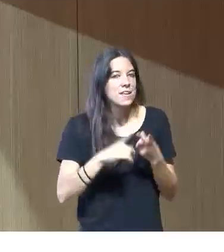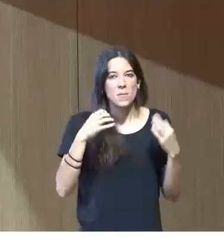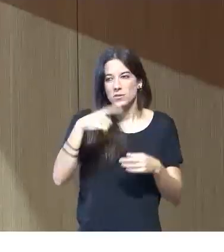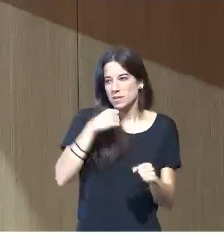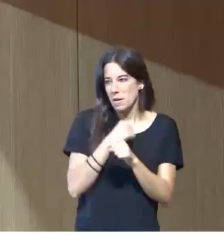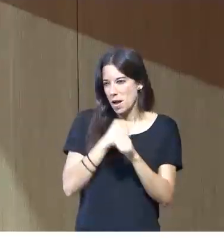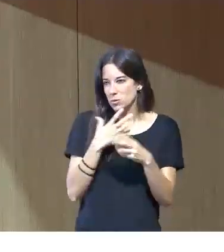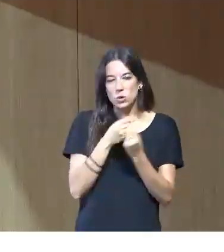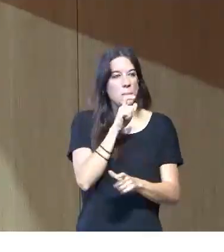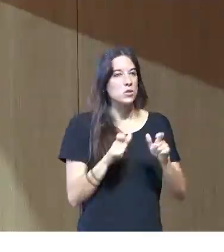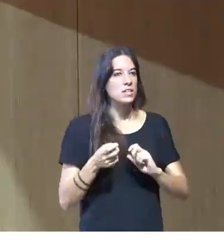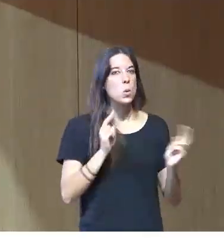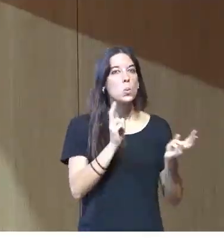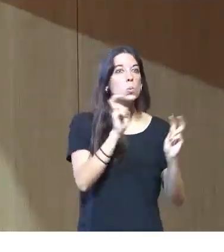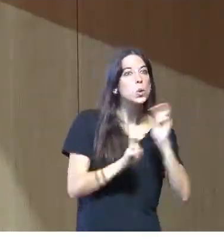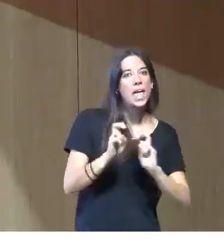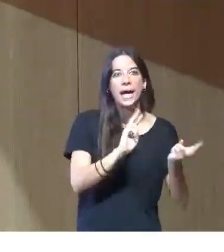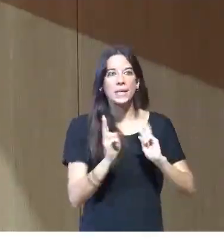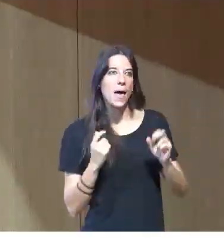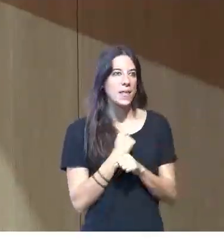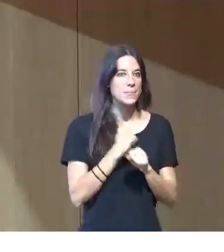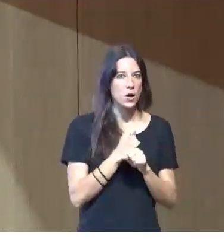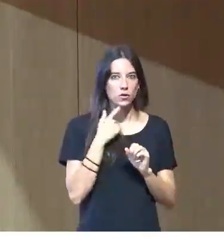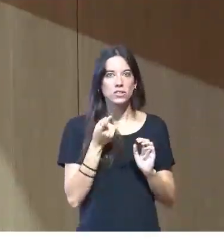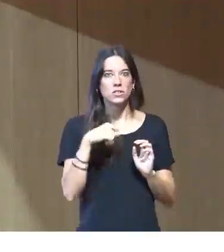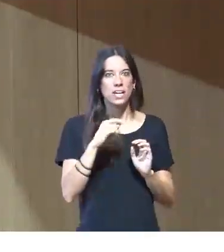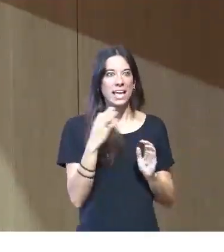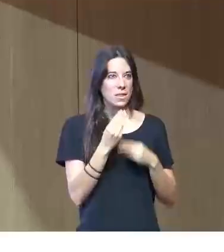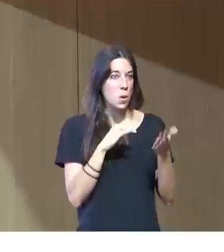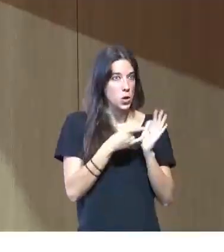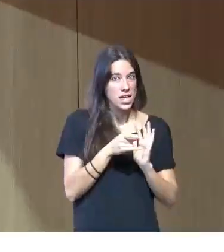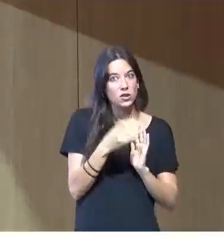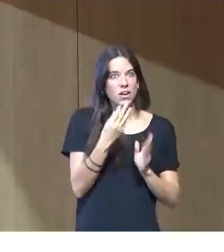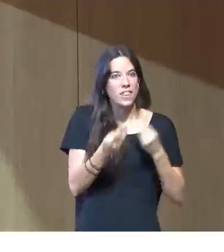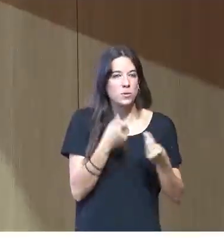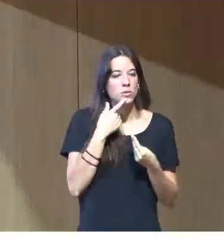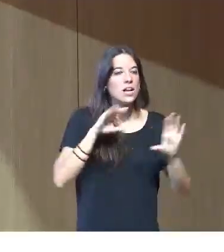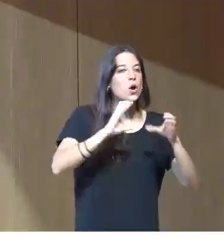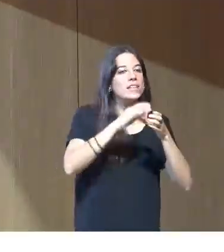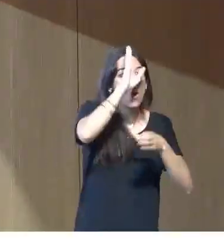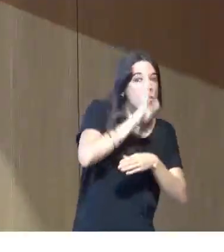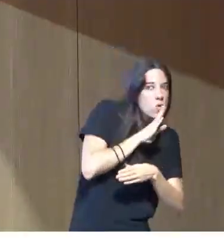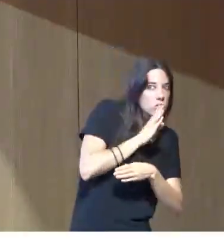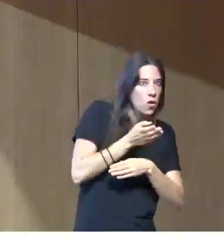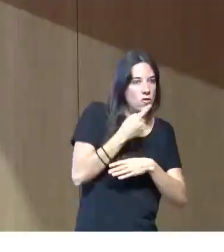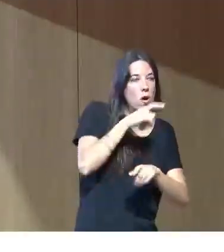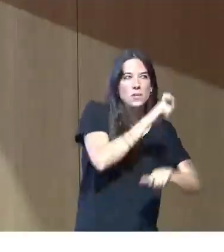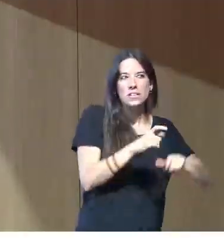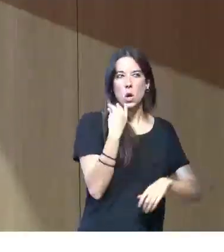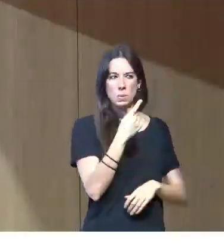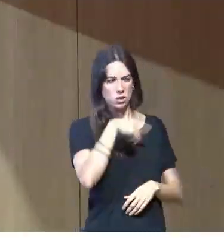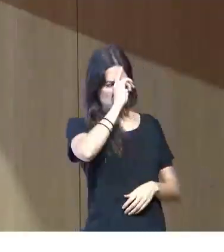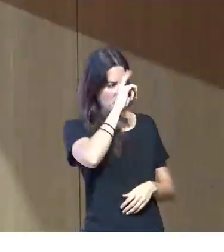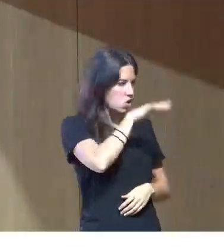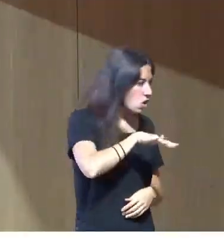búsqueda activa de empleo y en este proyecto lo que hacíamos era Buscar sacar el colectivo oculto que llamamos nosotros no jóvenes que no sabíamos dónde